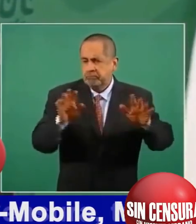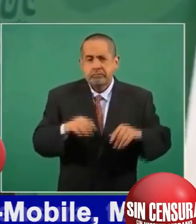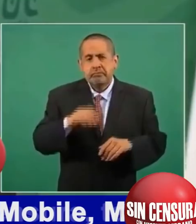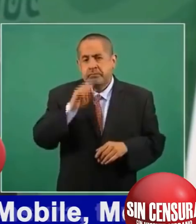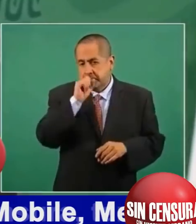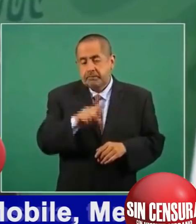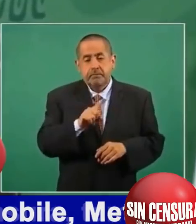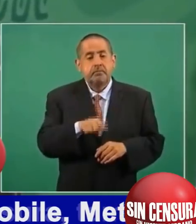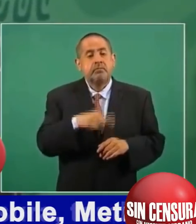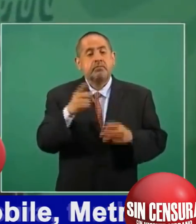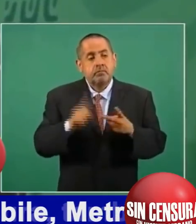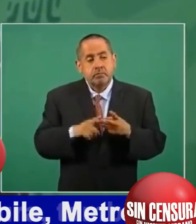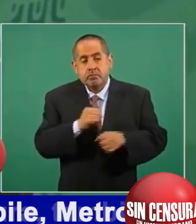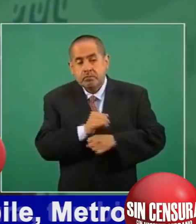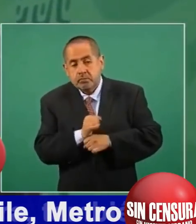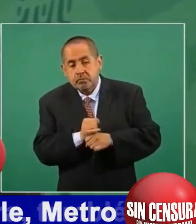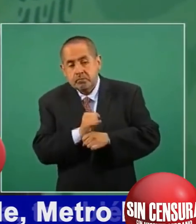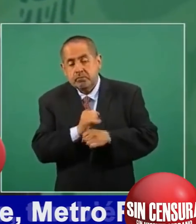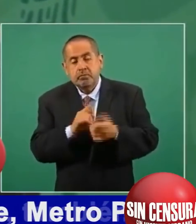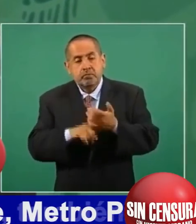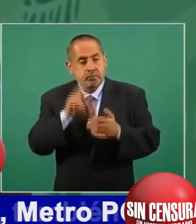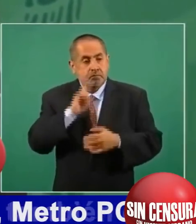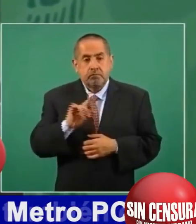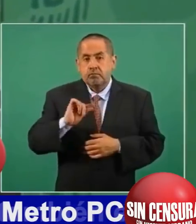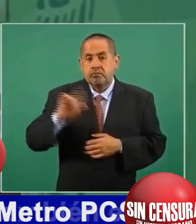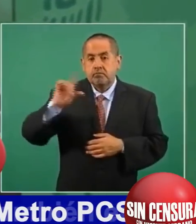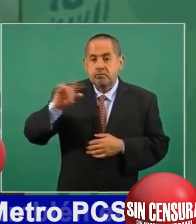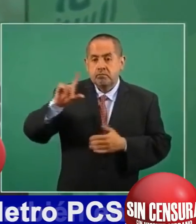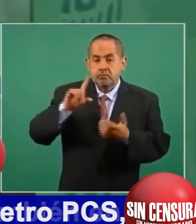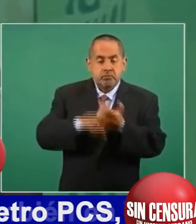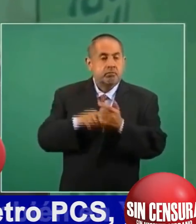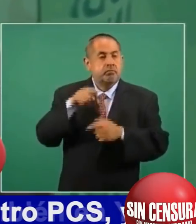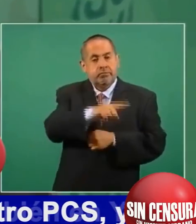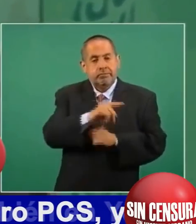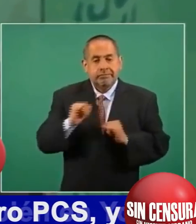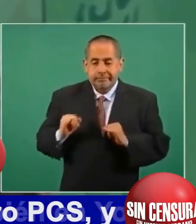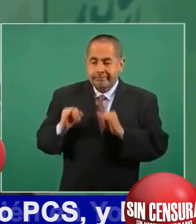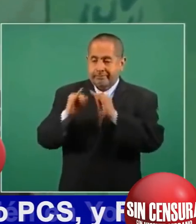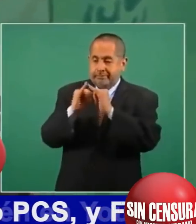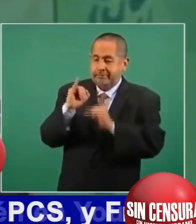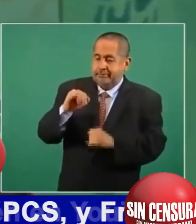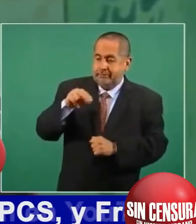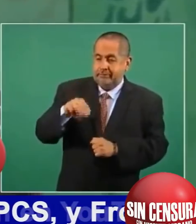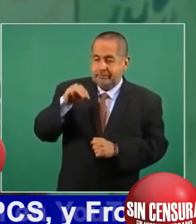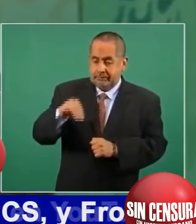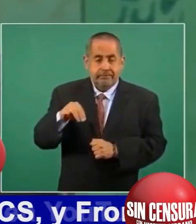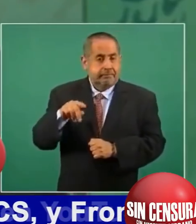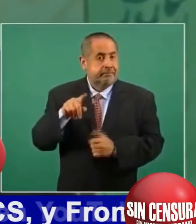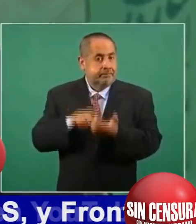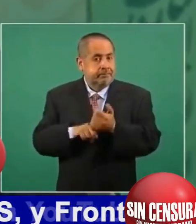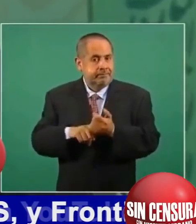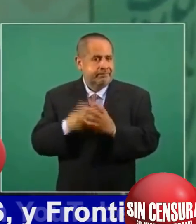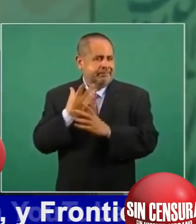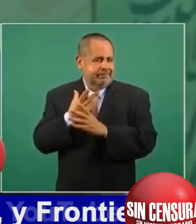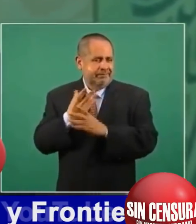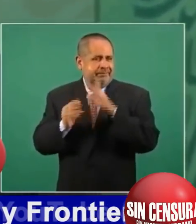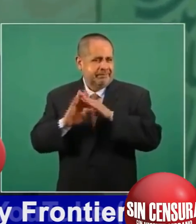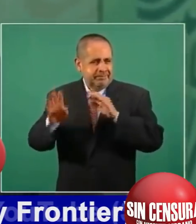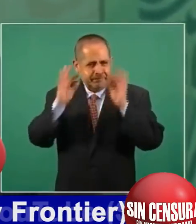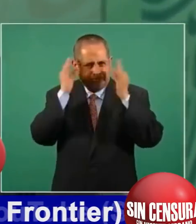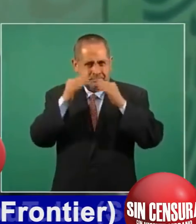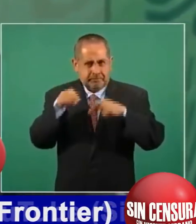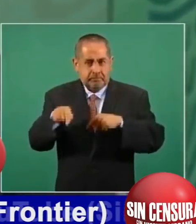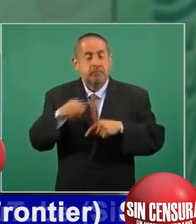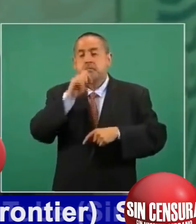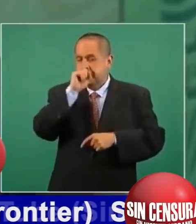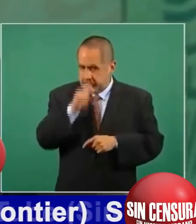están sujetos a procesos funcionarios de migración, servidores públicos de migración, y